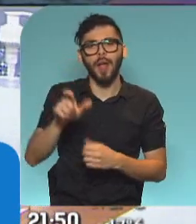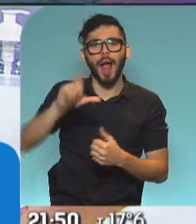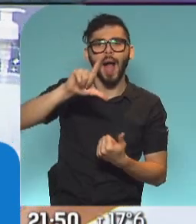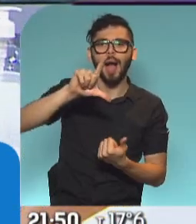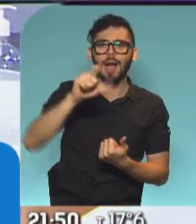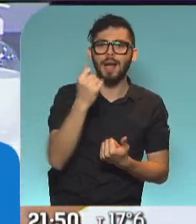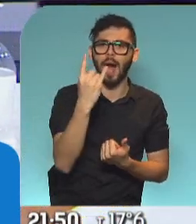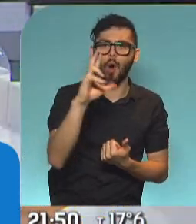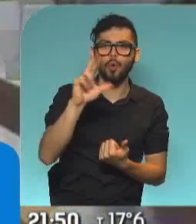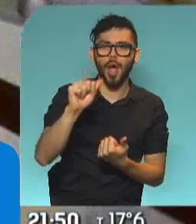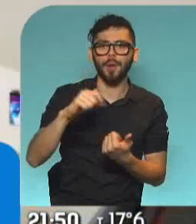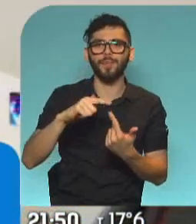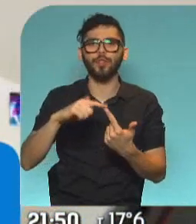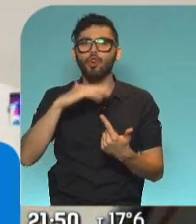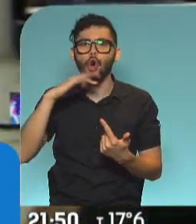y Josefina.